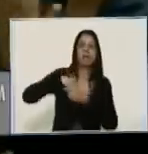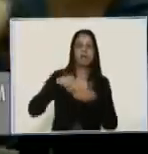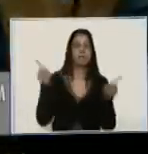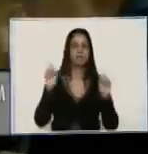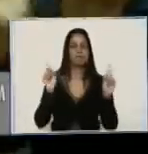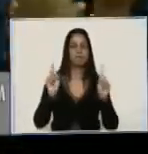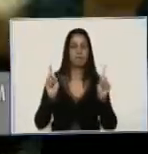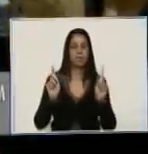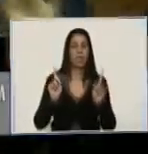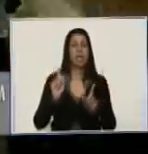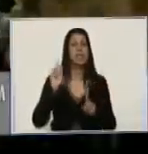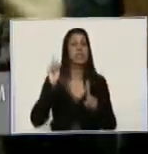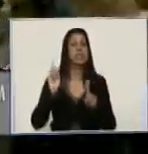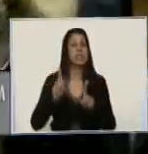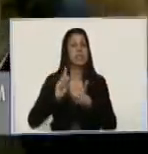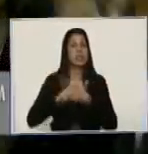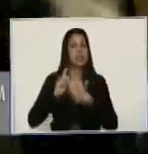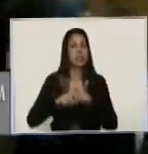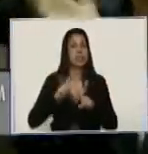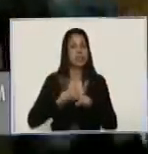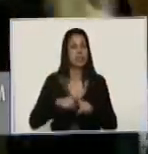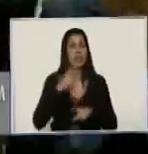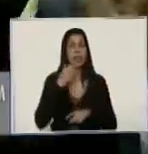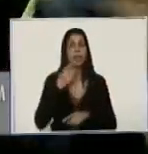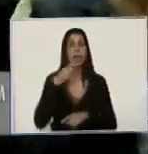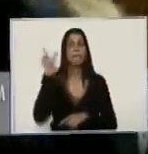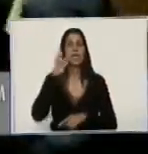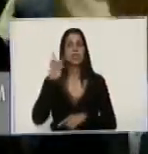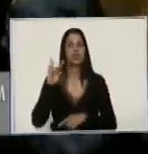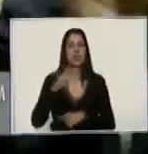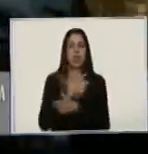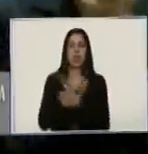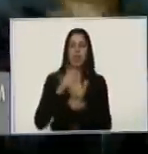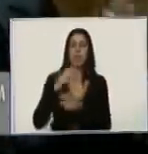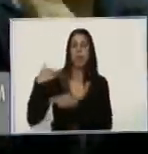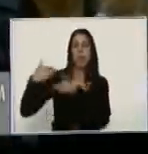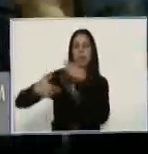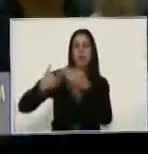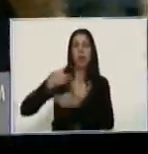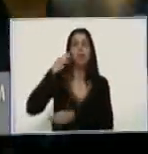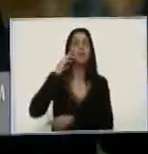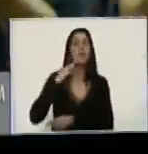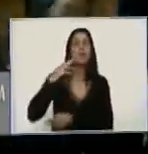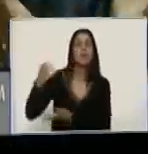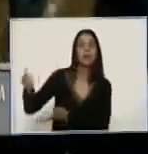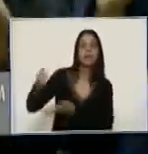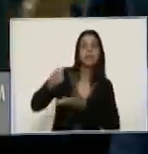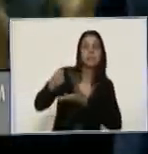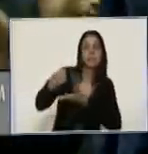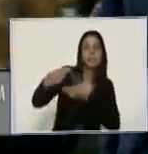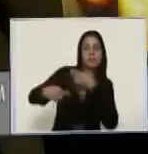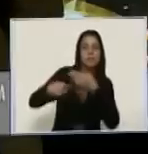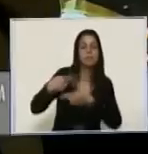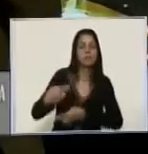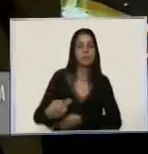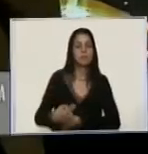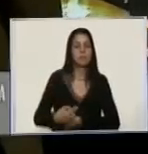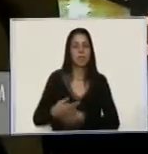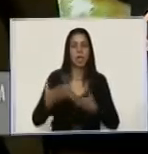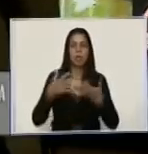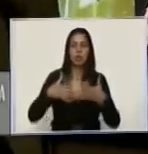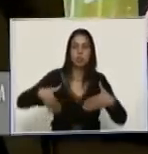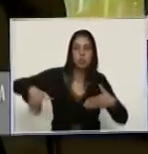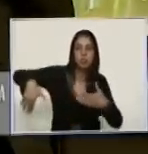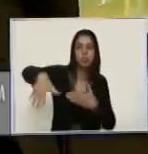Y ahí depende el Estado-Nación venezolano, lo que heredamos de Simón Bolívar, la integridad